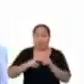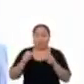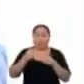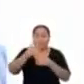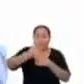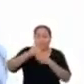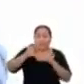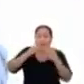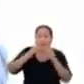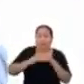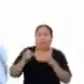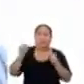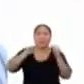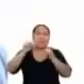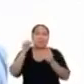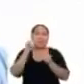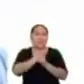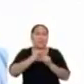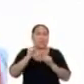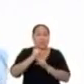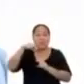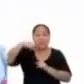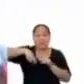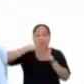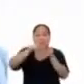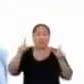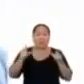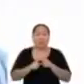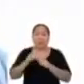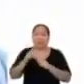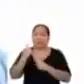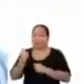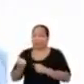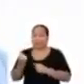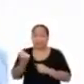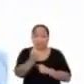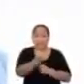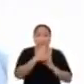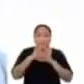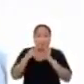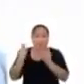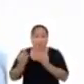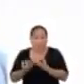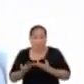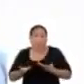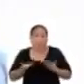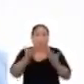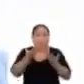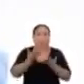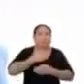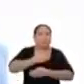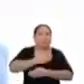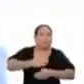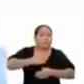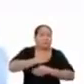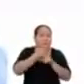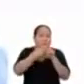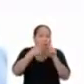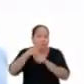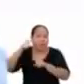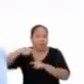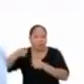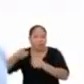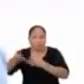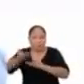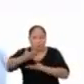sociales. En nuestra localidad y país, nuestras familias, en la búsqueda de satisfacer diversas necesidades,